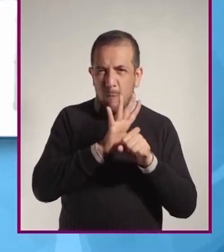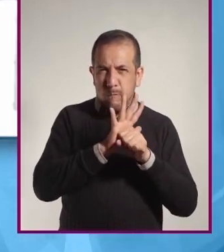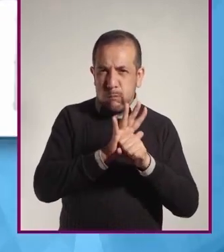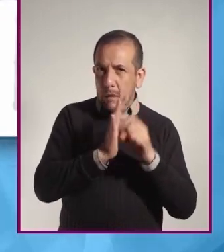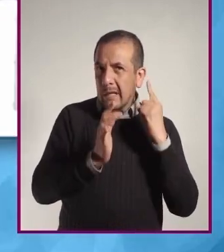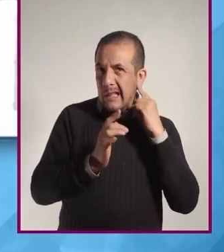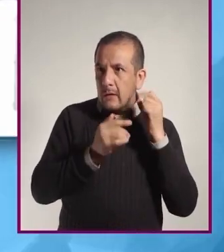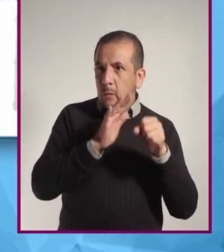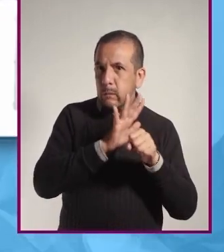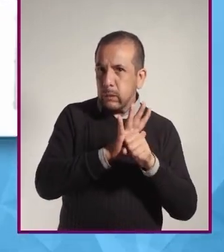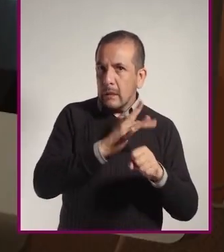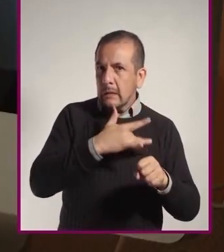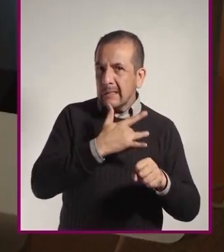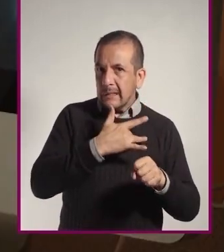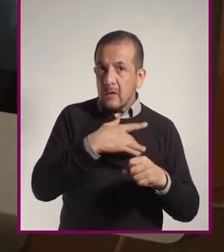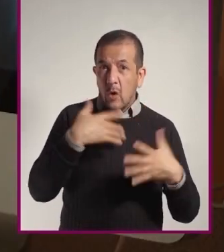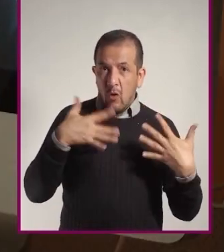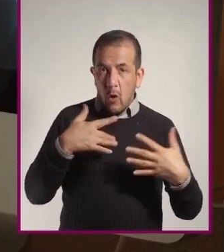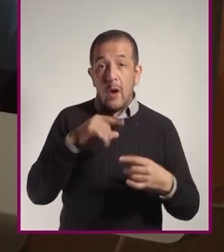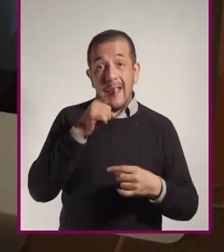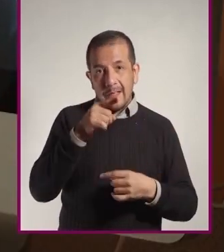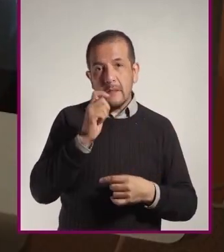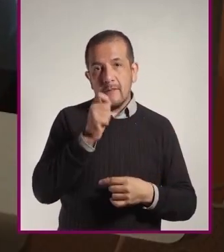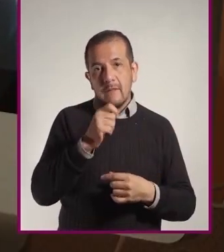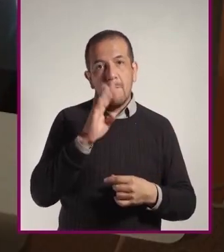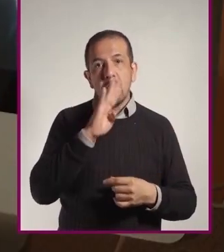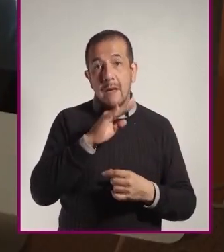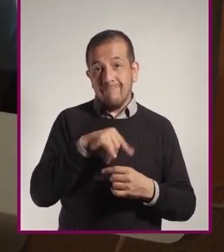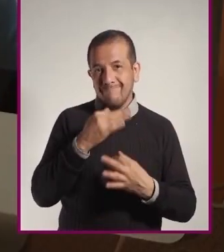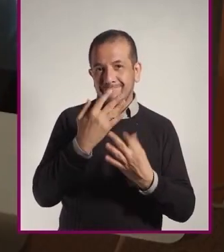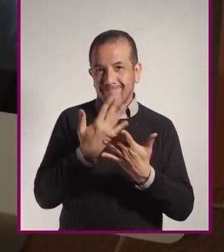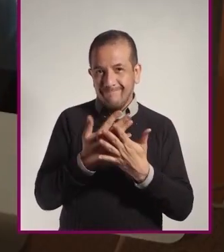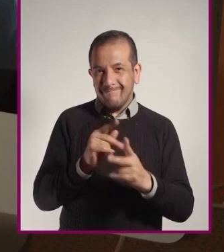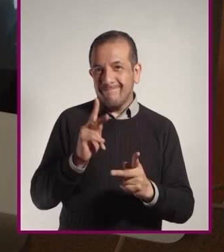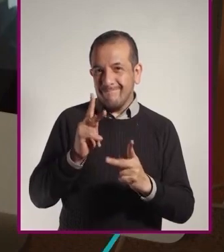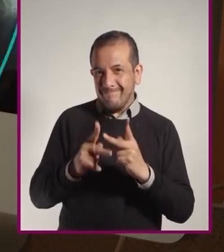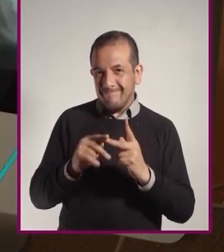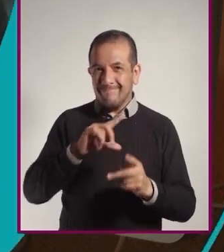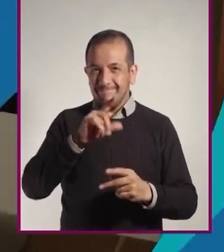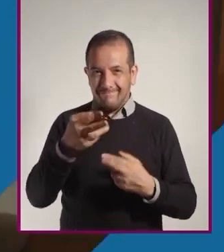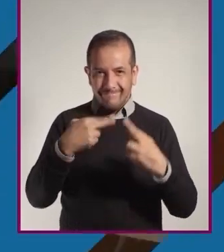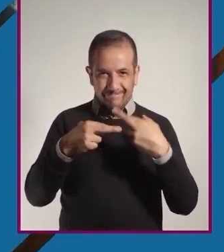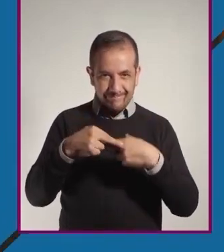algo estamos haciendo mal. Jenny, muchas gracias. Vamos a hacer una breve pausa y regresamos contigo.